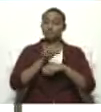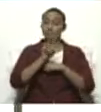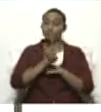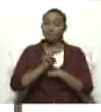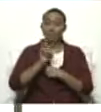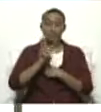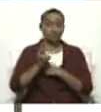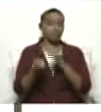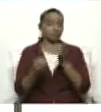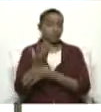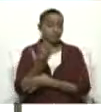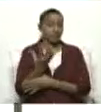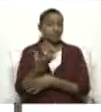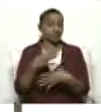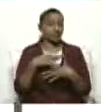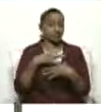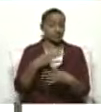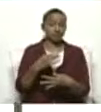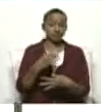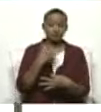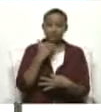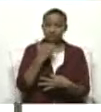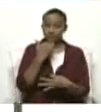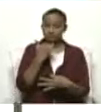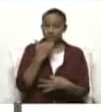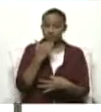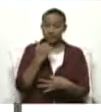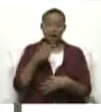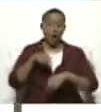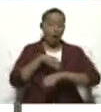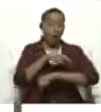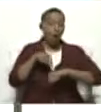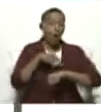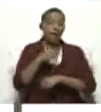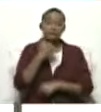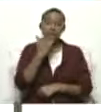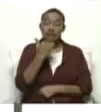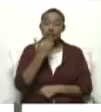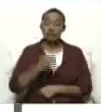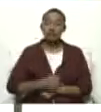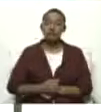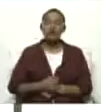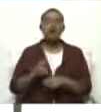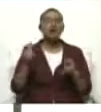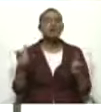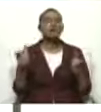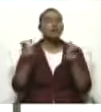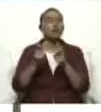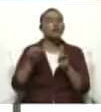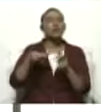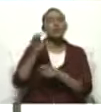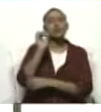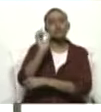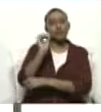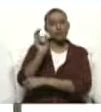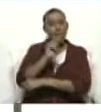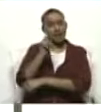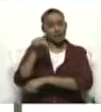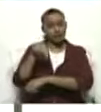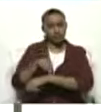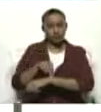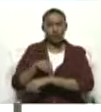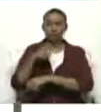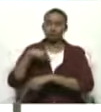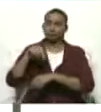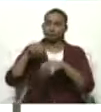bien interesante, estamos ya a escasas horas de eso, se lleve a cabo una reunión en la sede de la Asamblea Nacional, donde aspiramos se aprueben